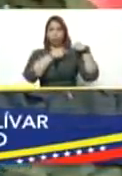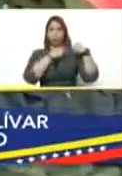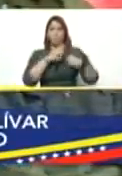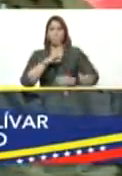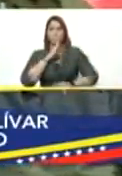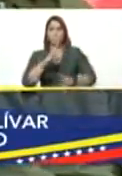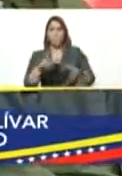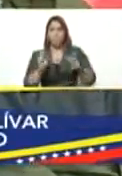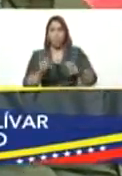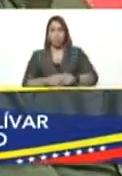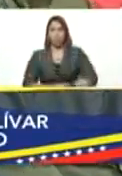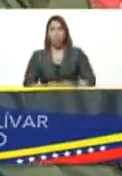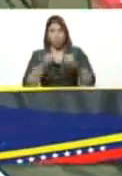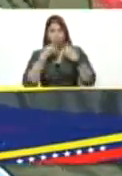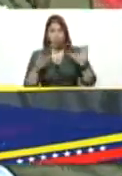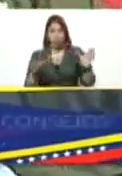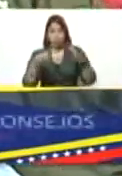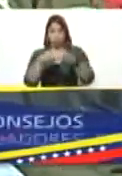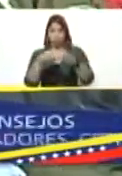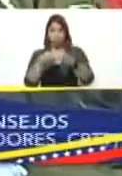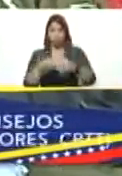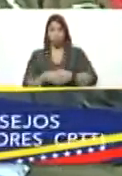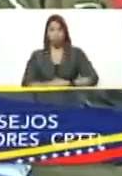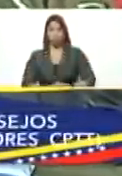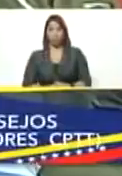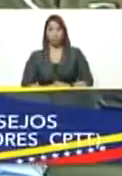Muy buena reunión con los banqueros.